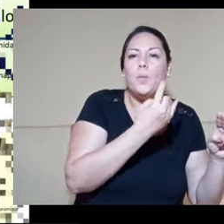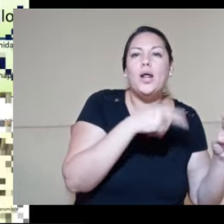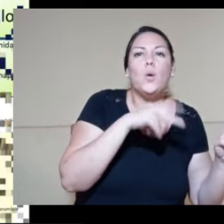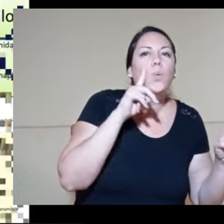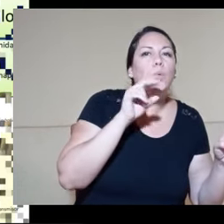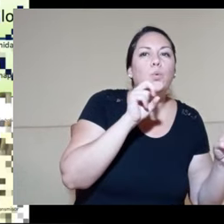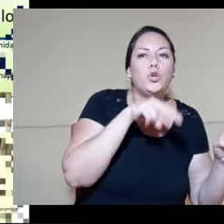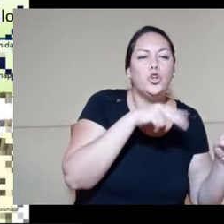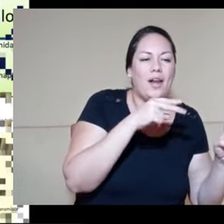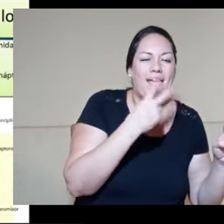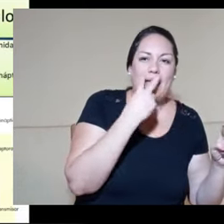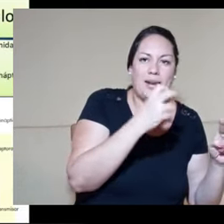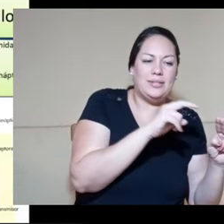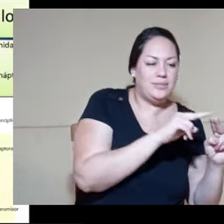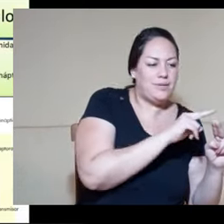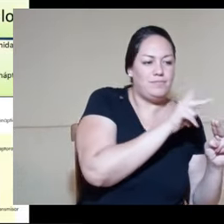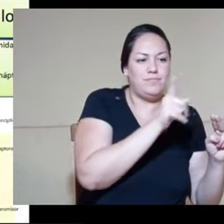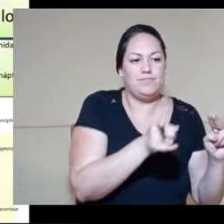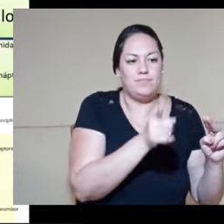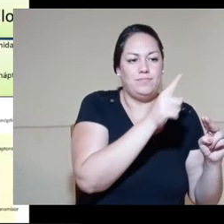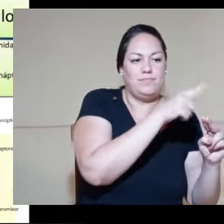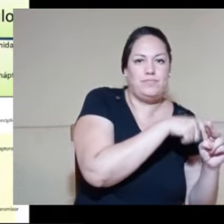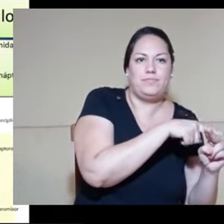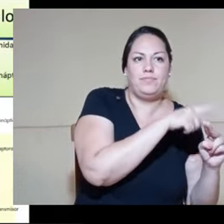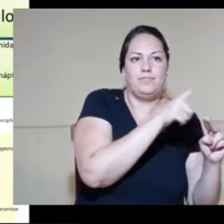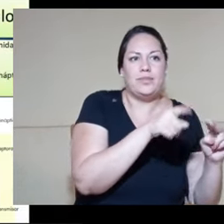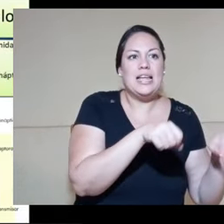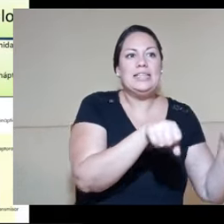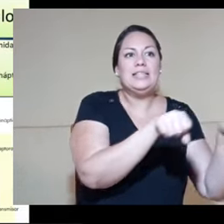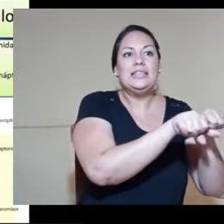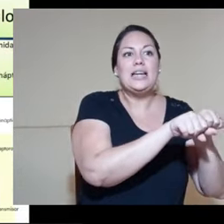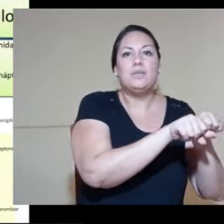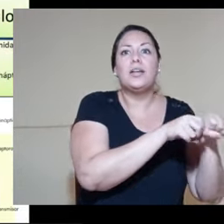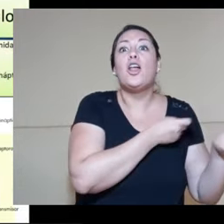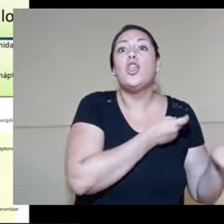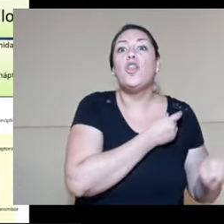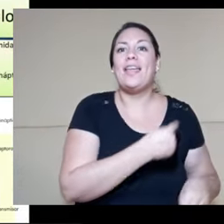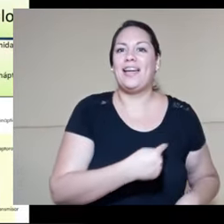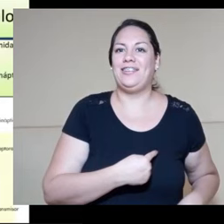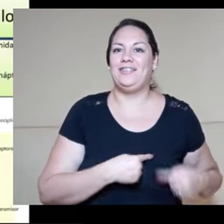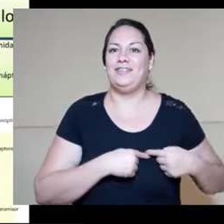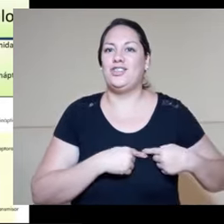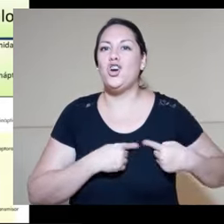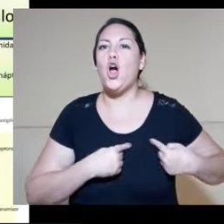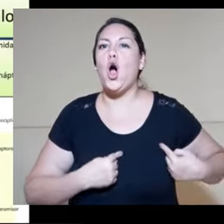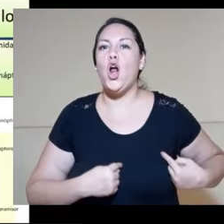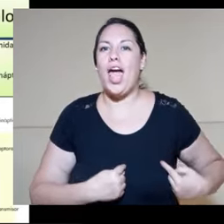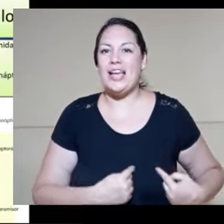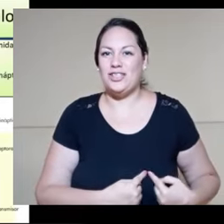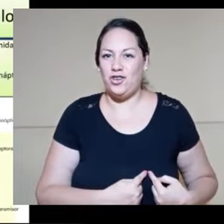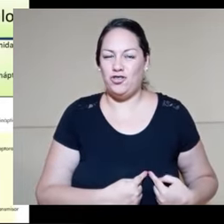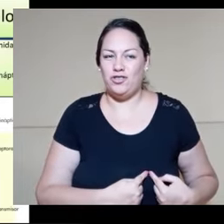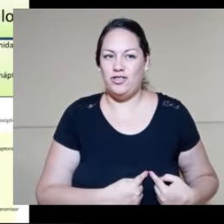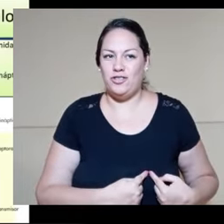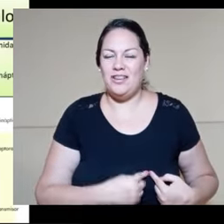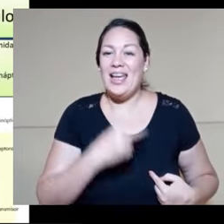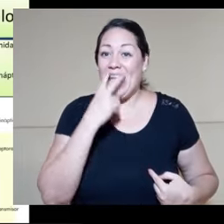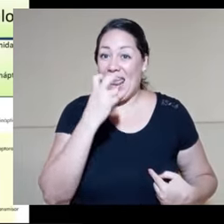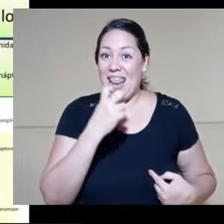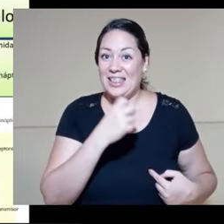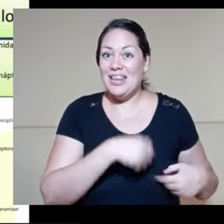hay puentes que se llaman uniones. Por esas uniones pasa la corriente eléctrica. Estas sinapsis son las que tenemos en el